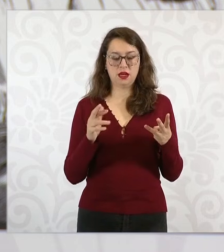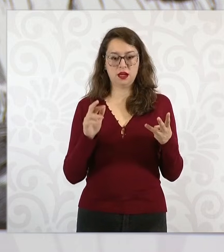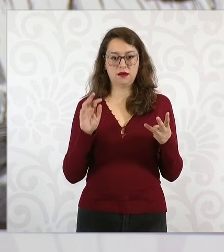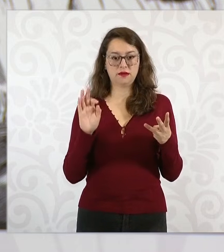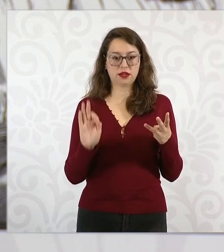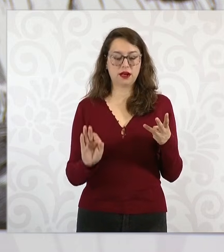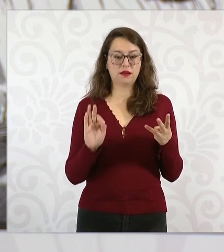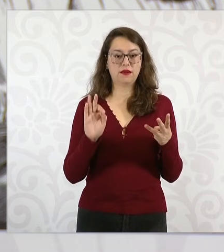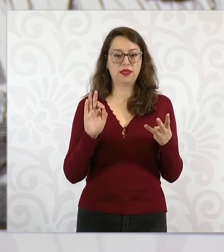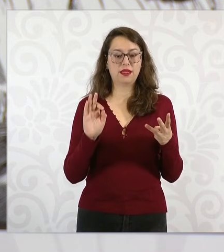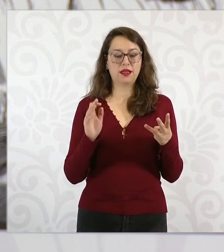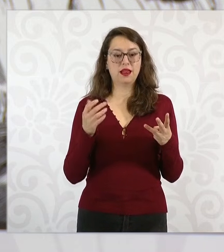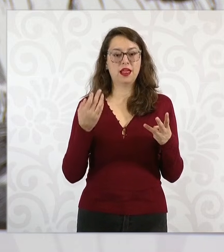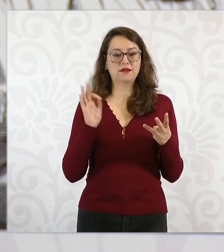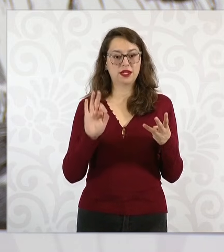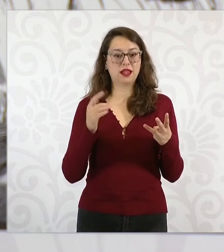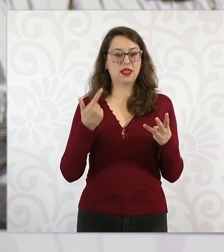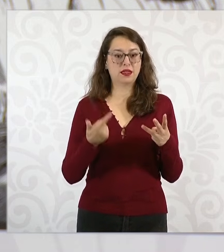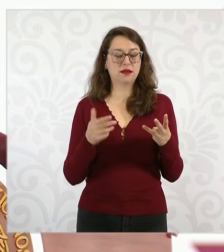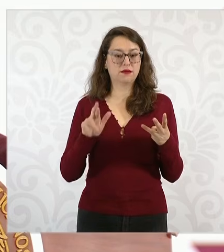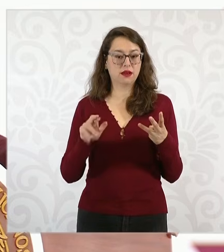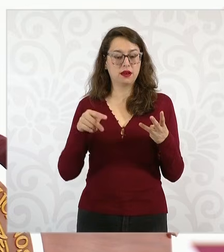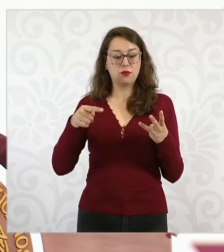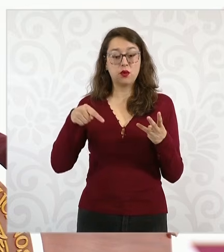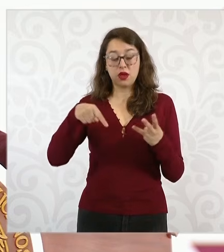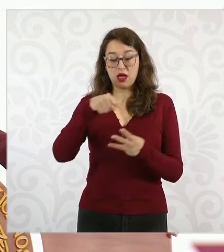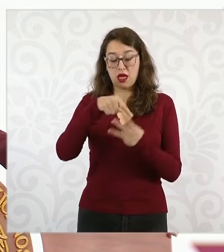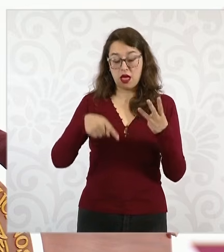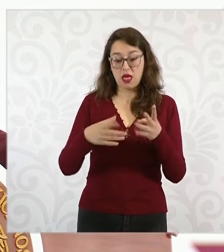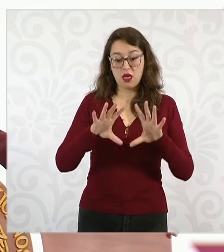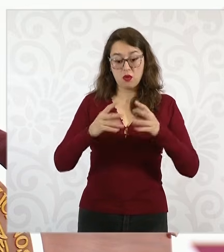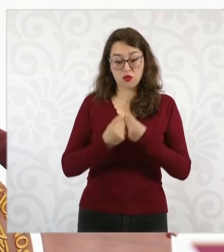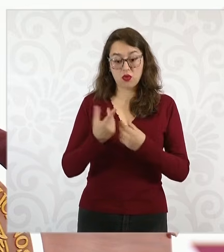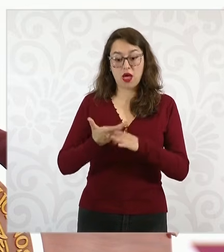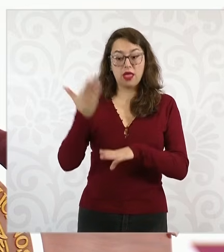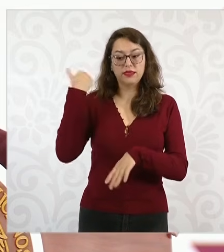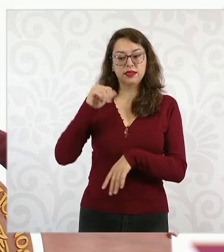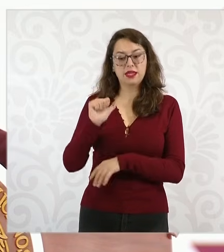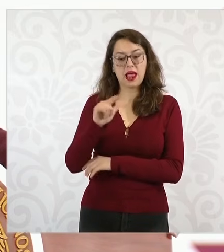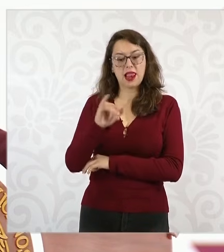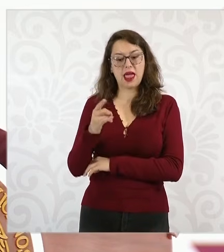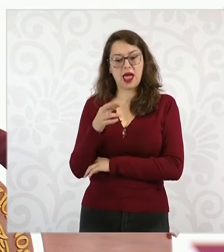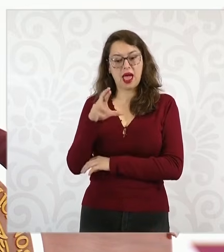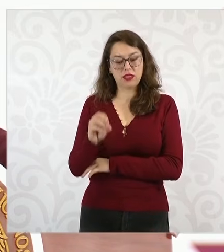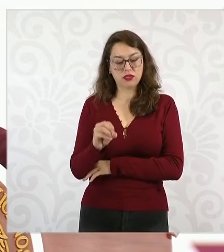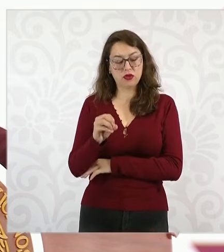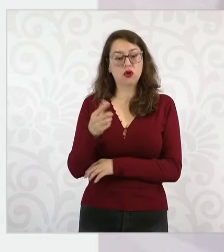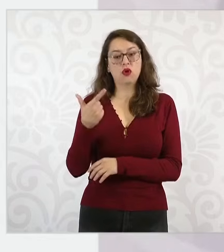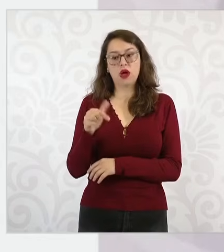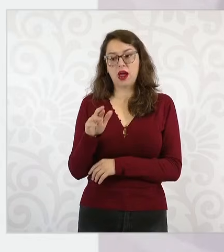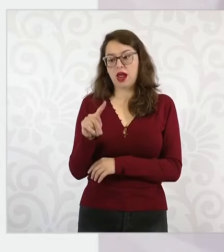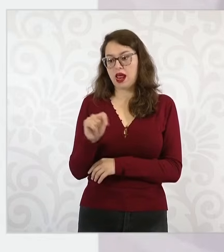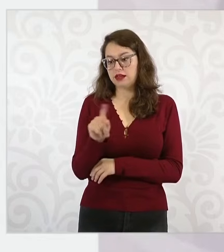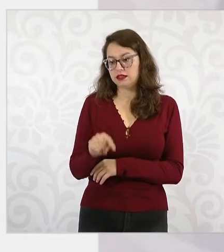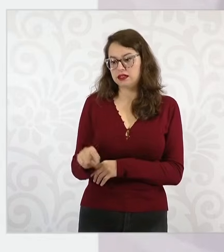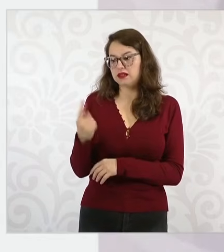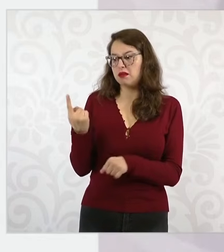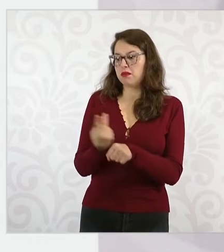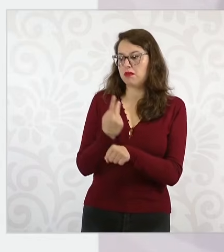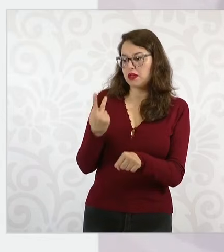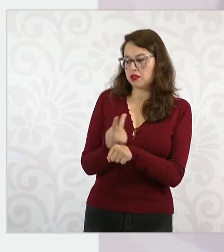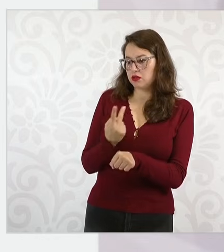qué fue lo que se le dijo entonces al fiscal Gertz Manero, qué consta en